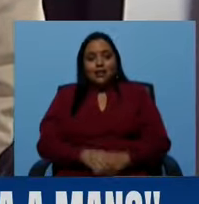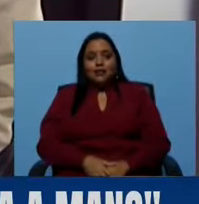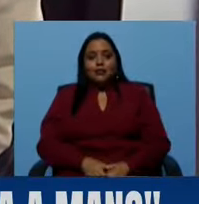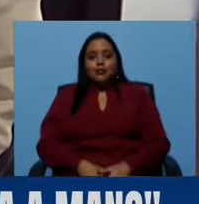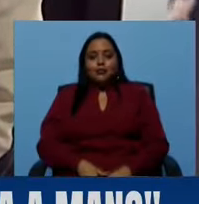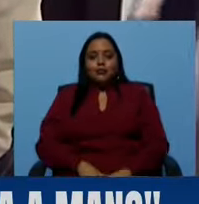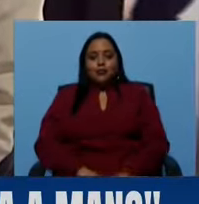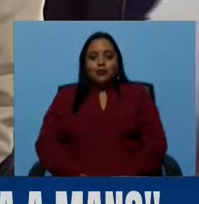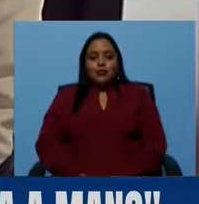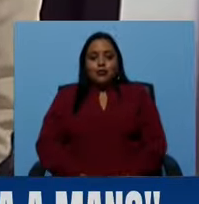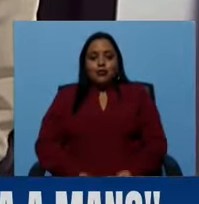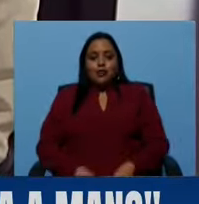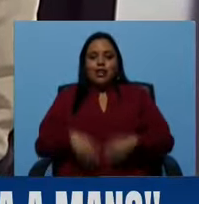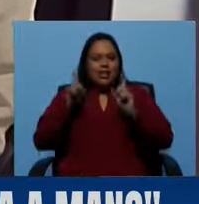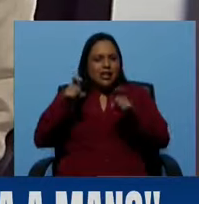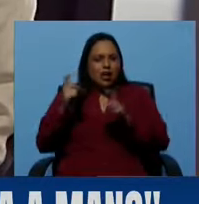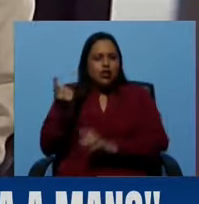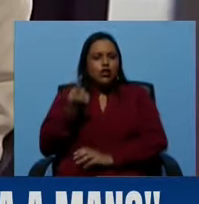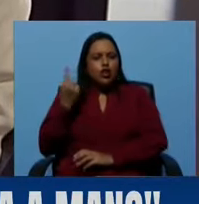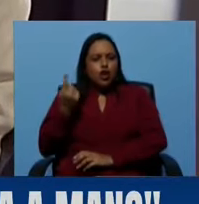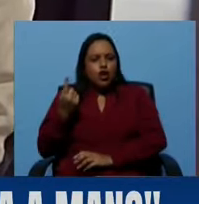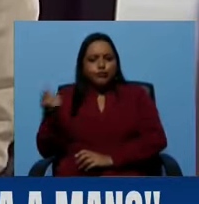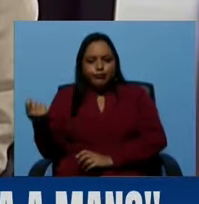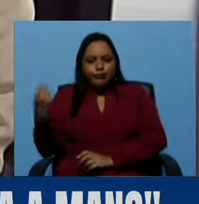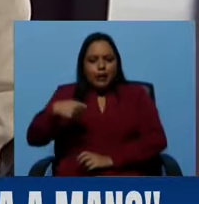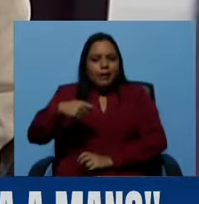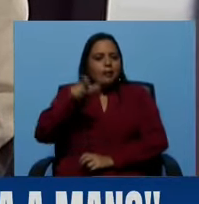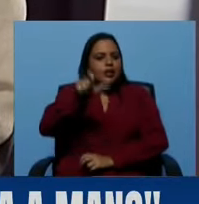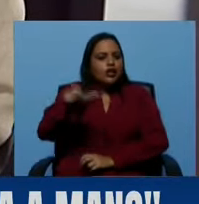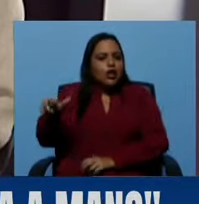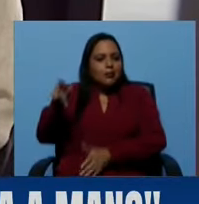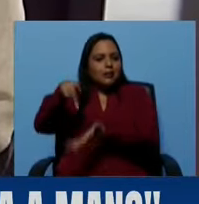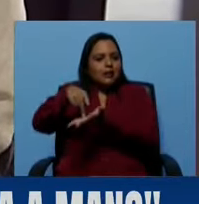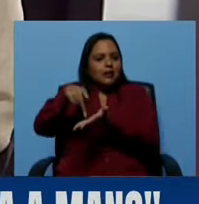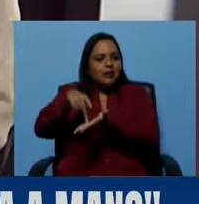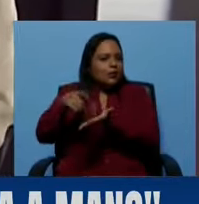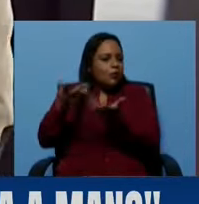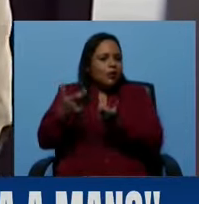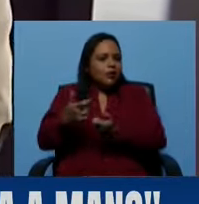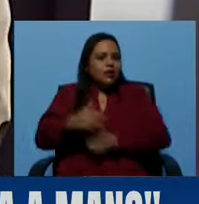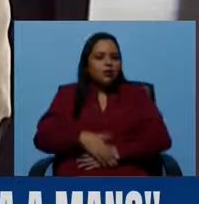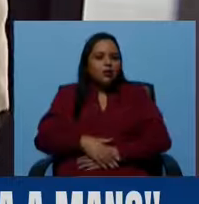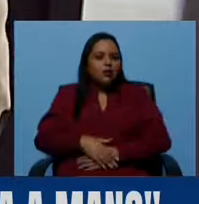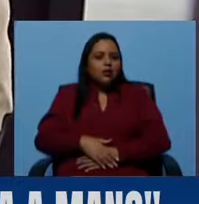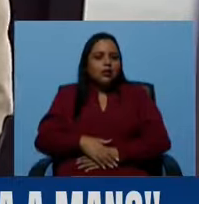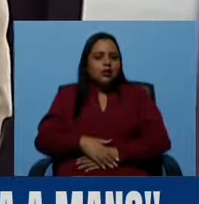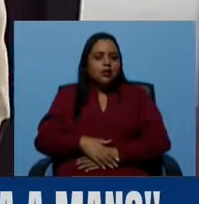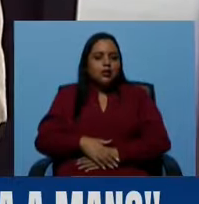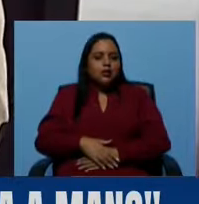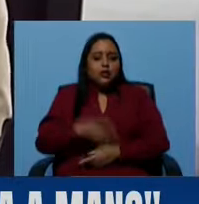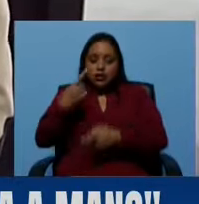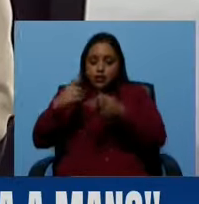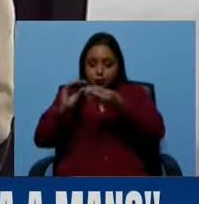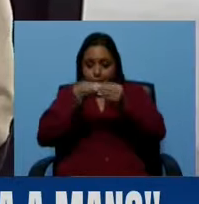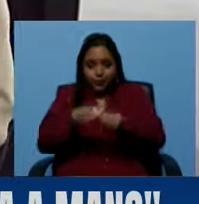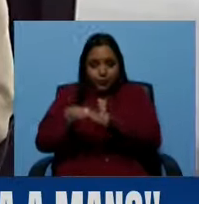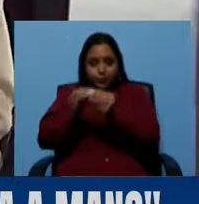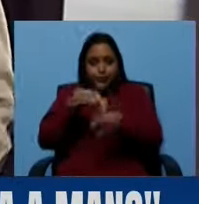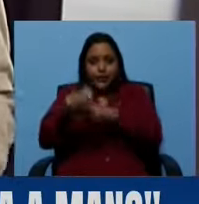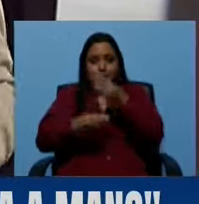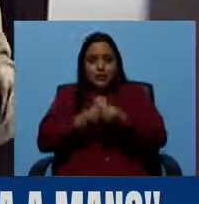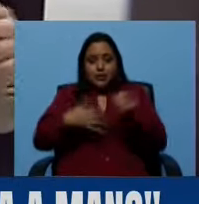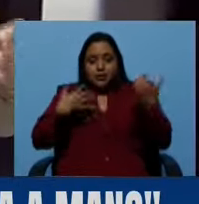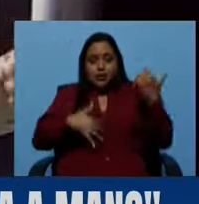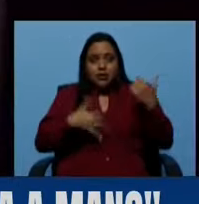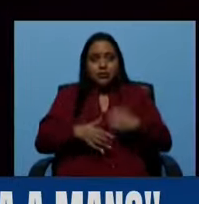clases. Lo único que aporta el participante es el kit con que se elaboran los instrumentos.